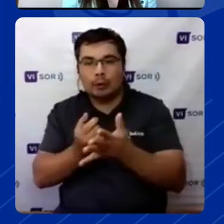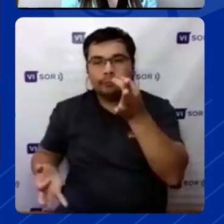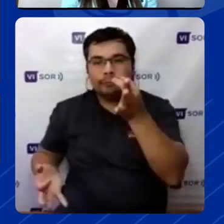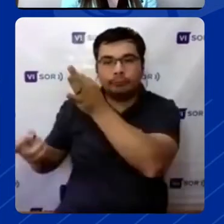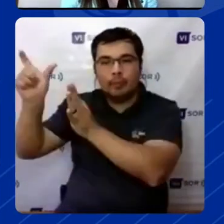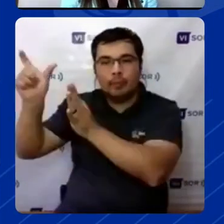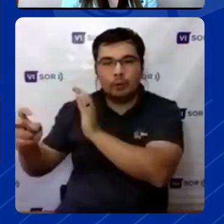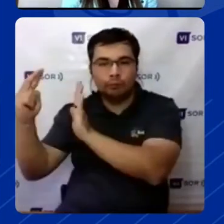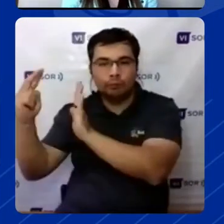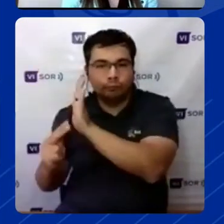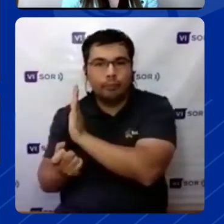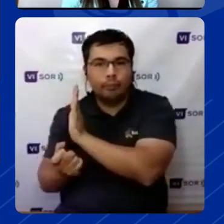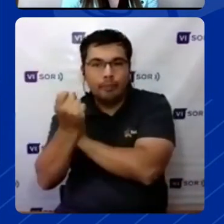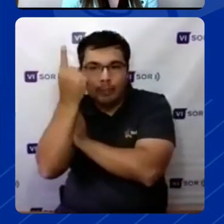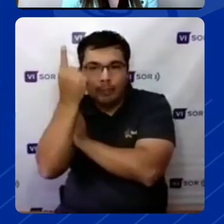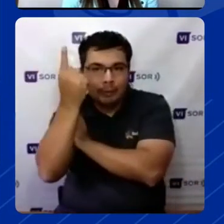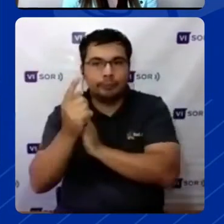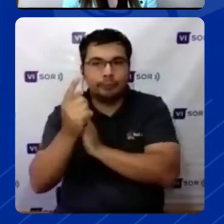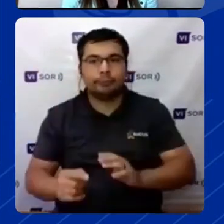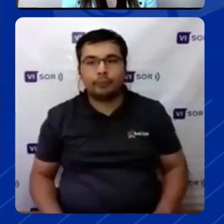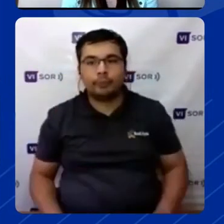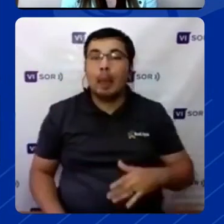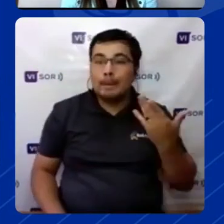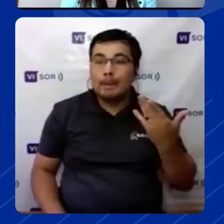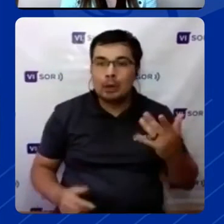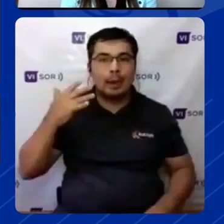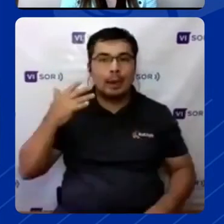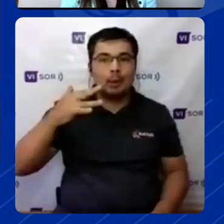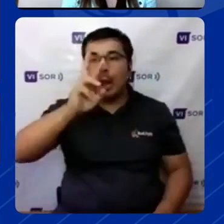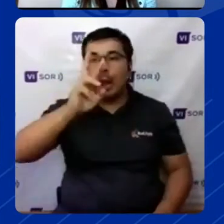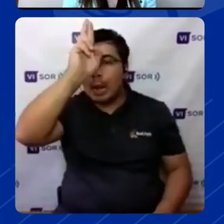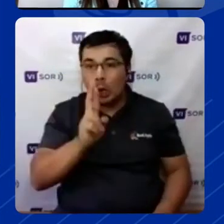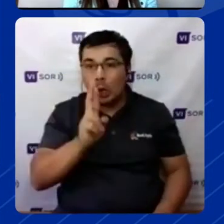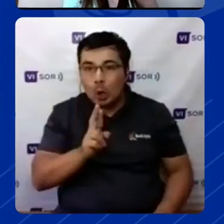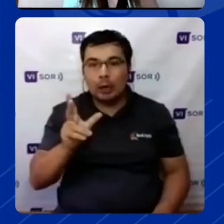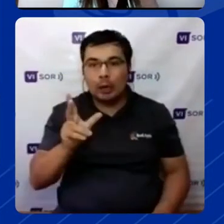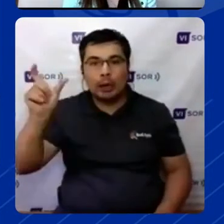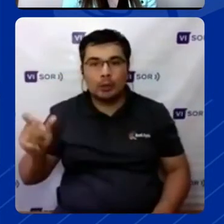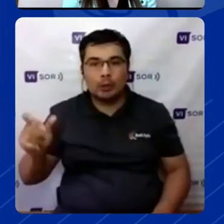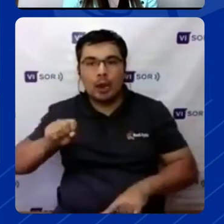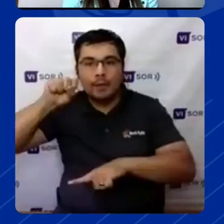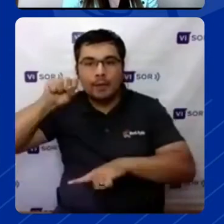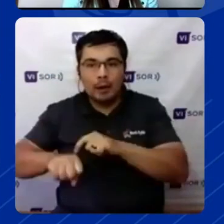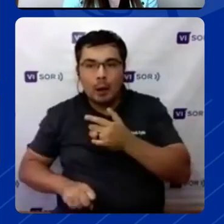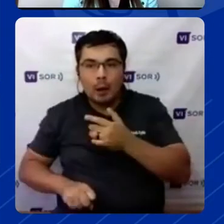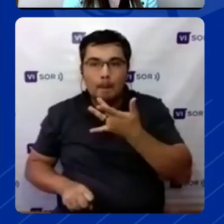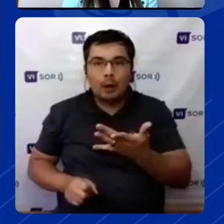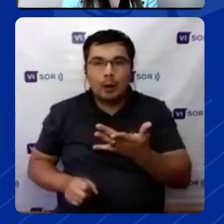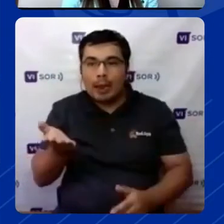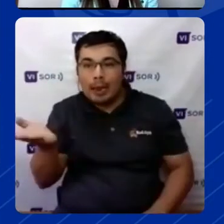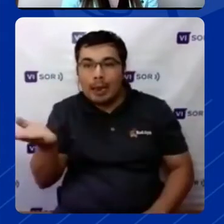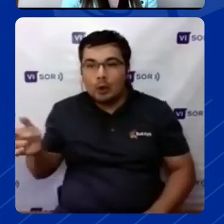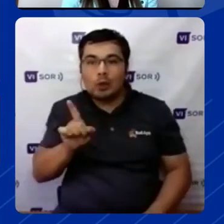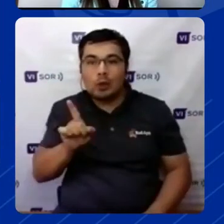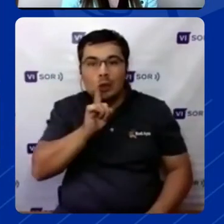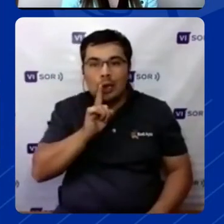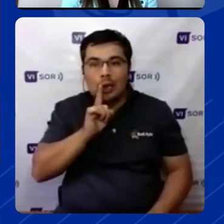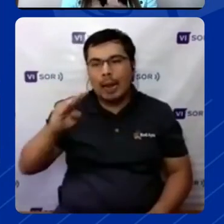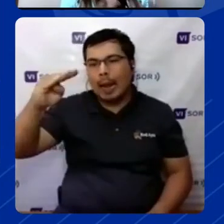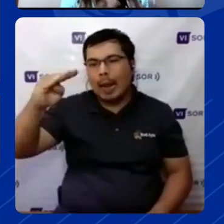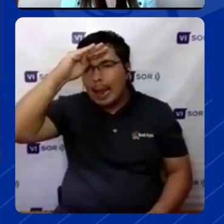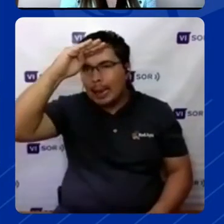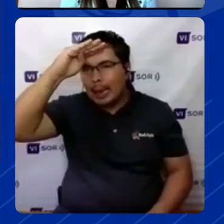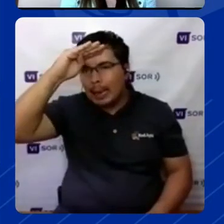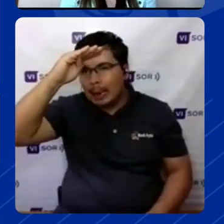eso también es tan importante el rol que tienen los validadores por tener justamente la experiencia para decirnos